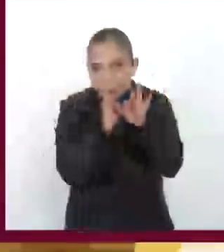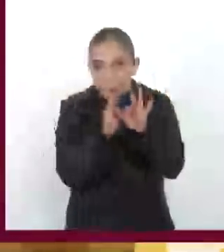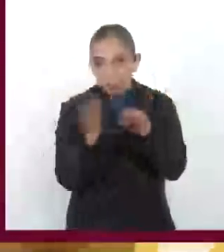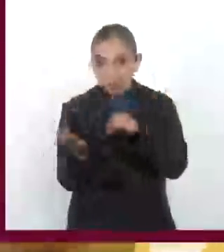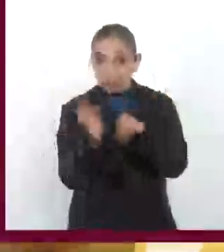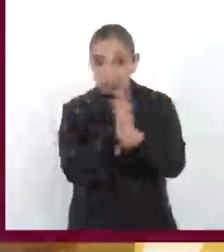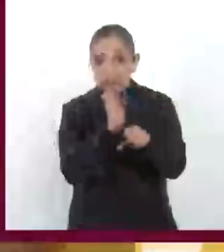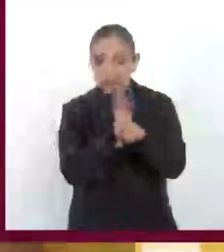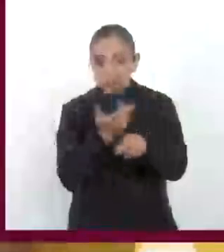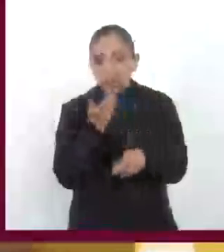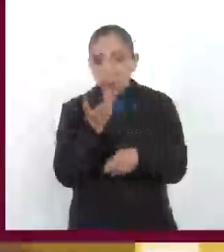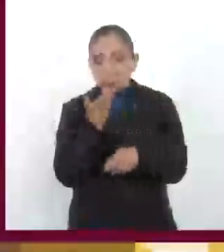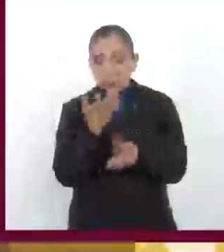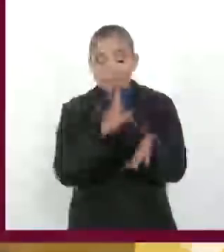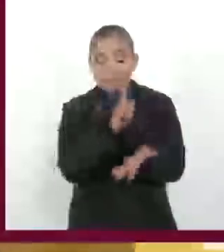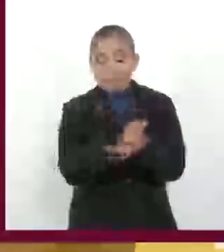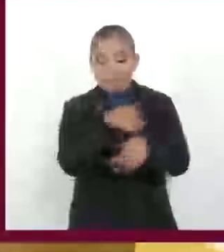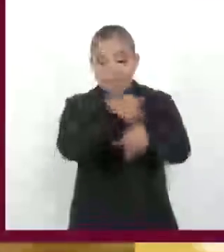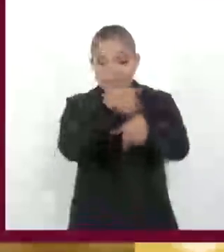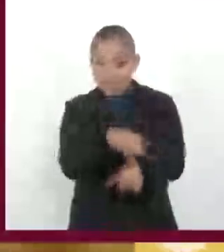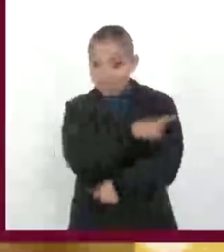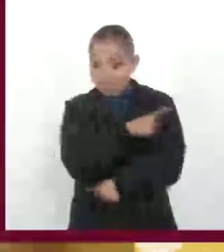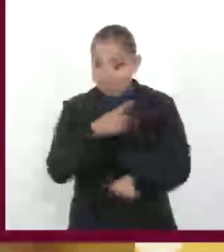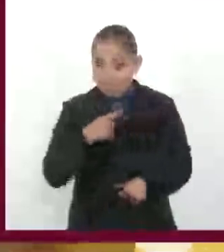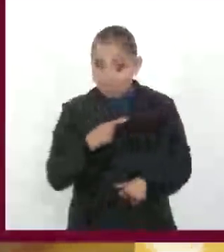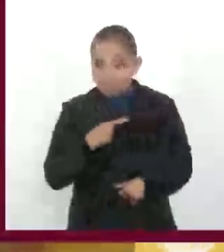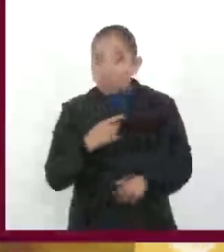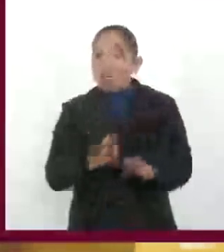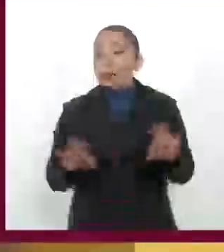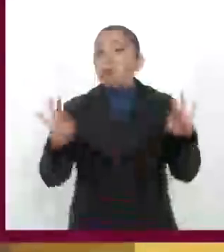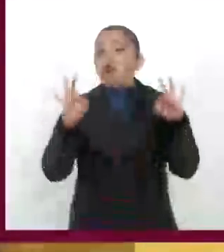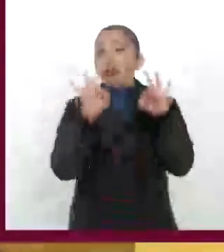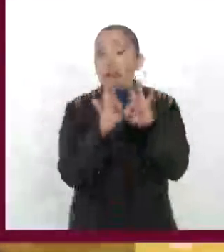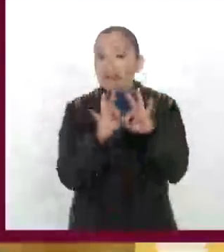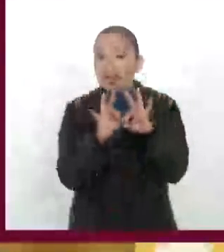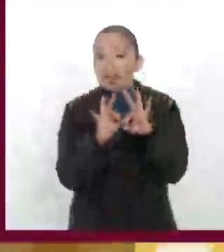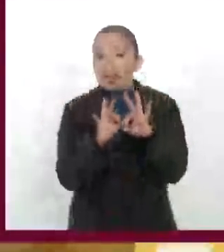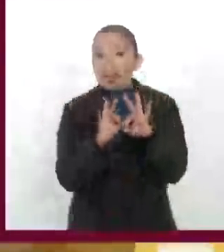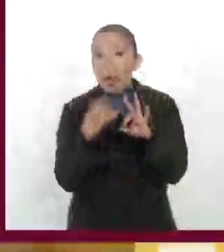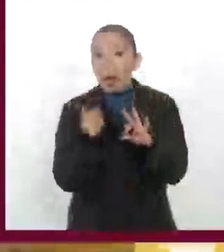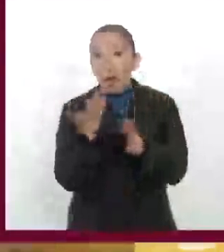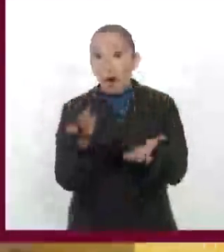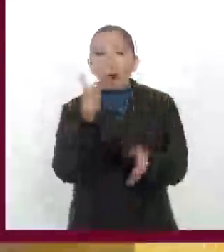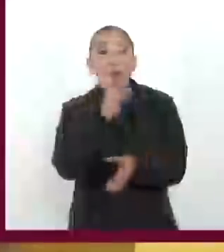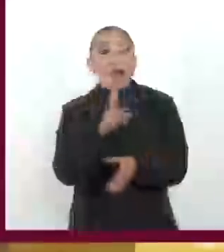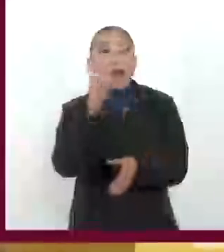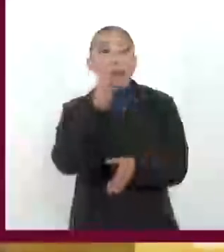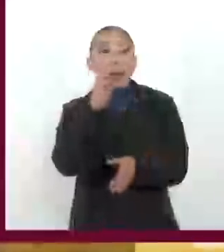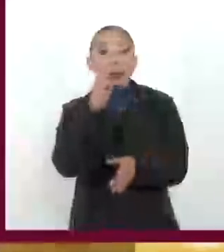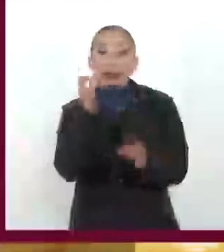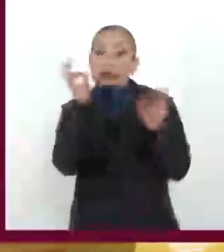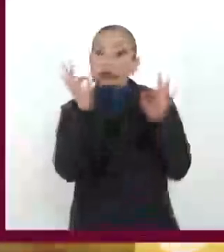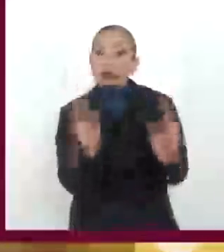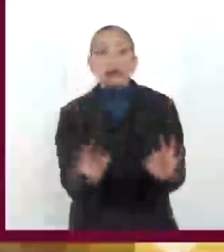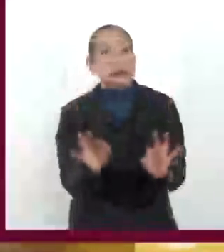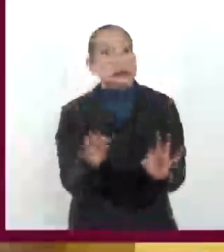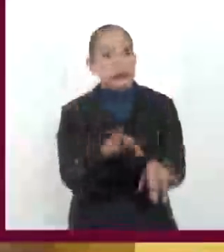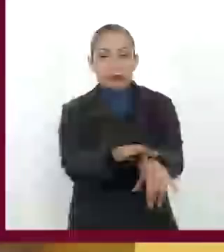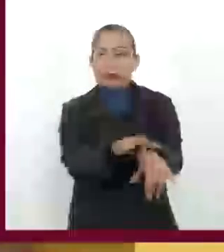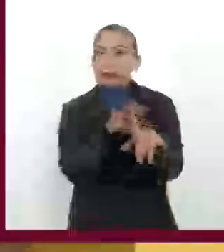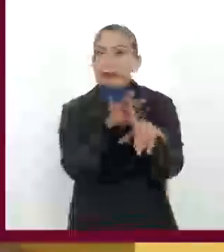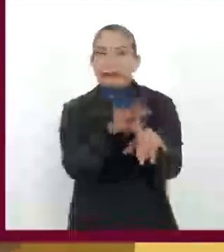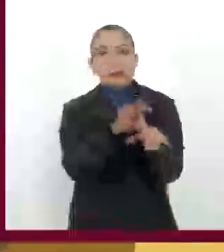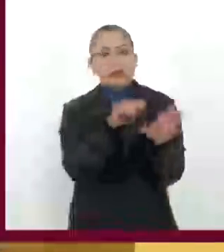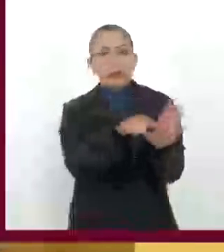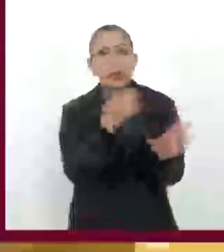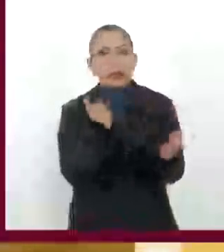muy importante fortalecer la cultura de la legalidad de todos ustedes y es muy importante también presentar pruebas objetivas,